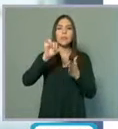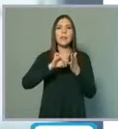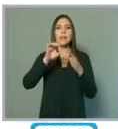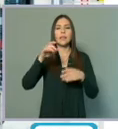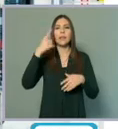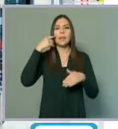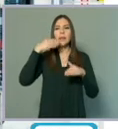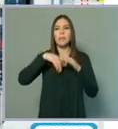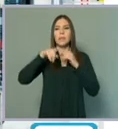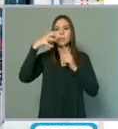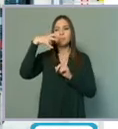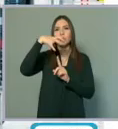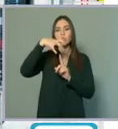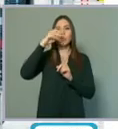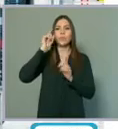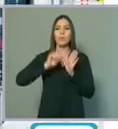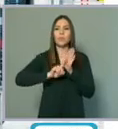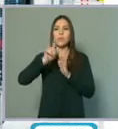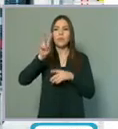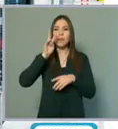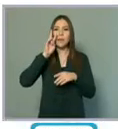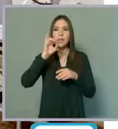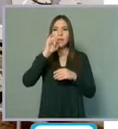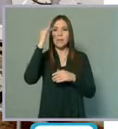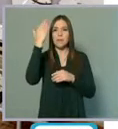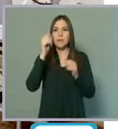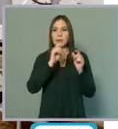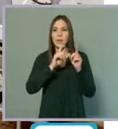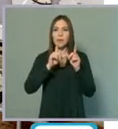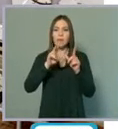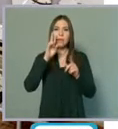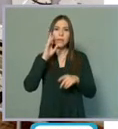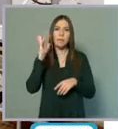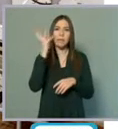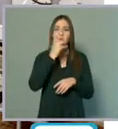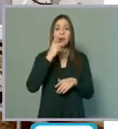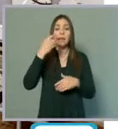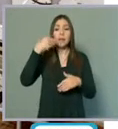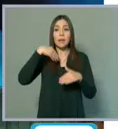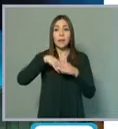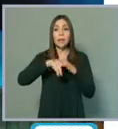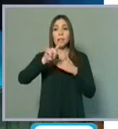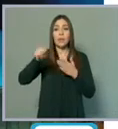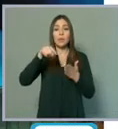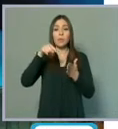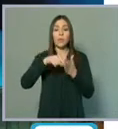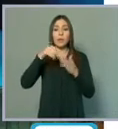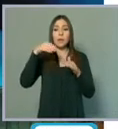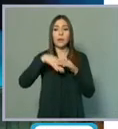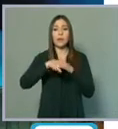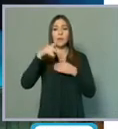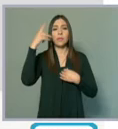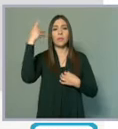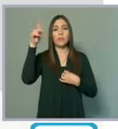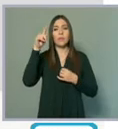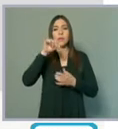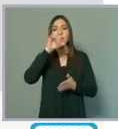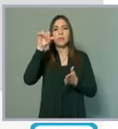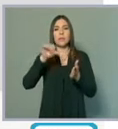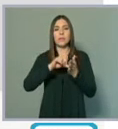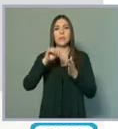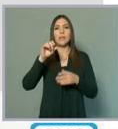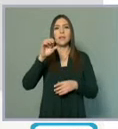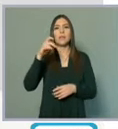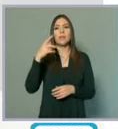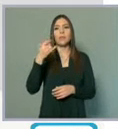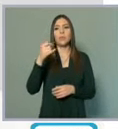estas imágenes que parecen verdaderamente de ciencia ficción. Claro, No, eso es- estos son centros espaciales en justamente el Centro Espacial del cosmonauta